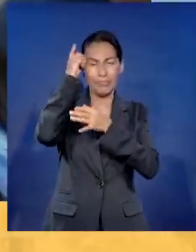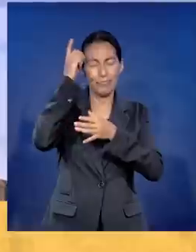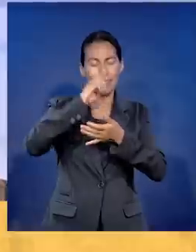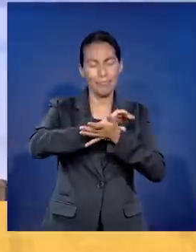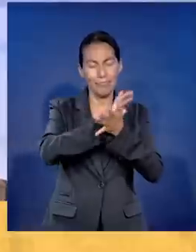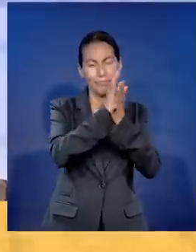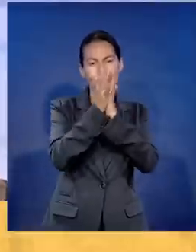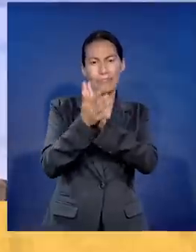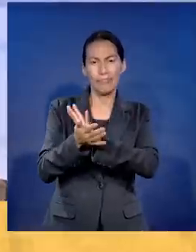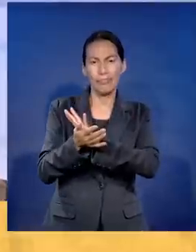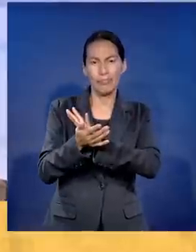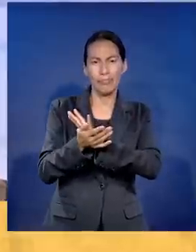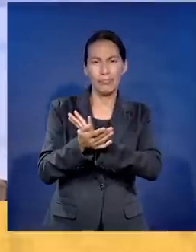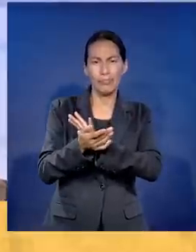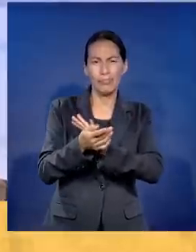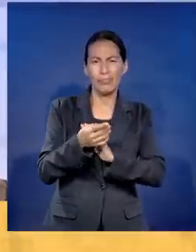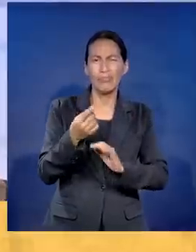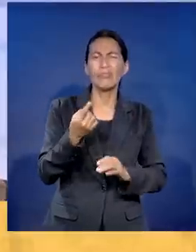noche es que